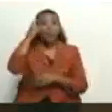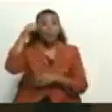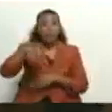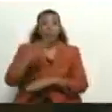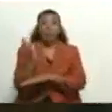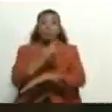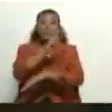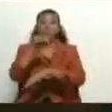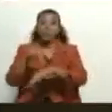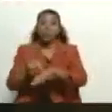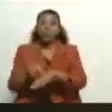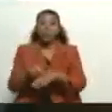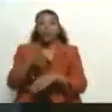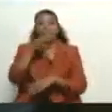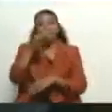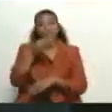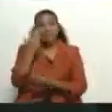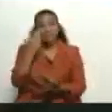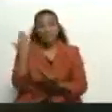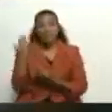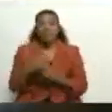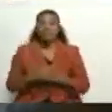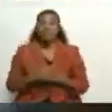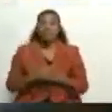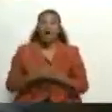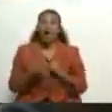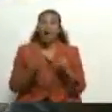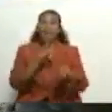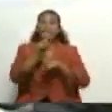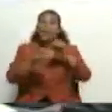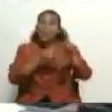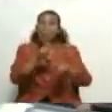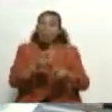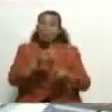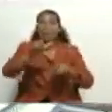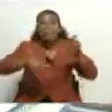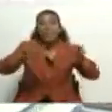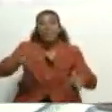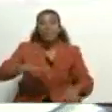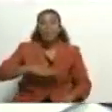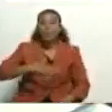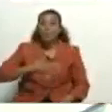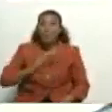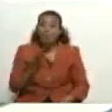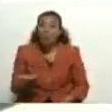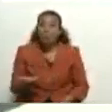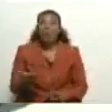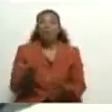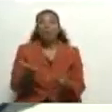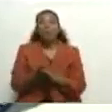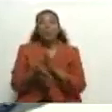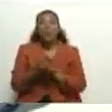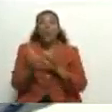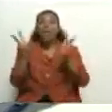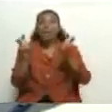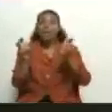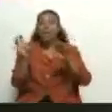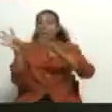sesión ordinaria de la tarde de hoy ir a un referendo consultivo para que el pueblo venezolano hable sobre este